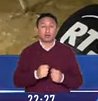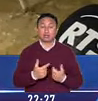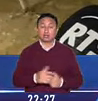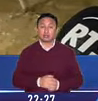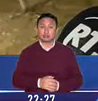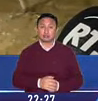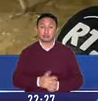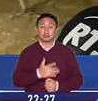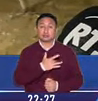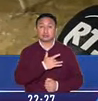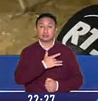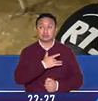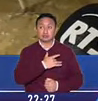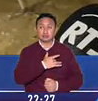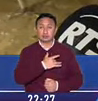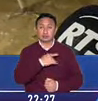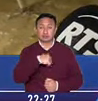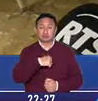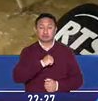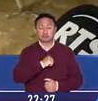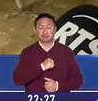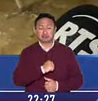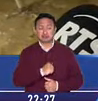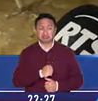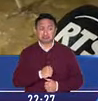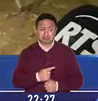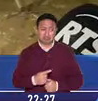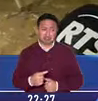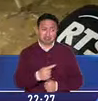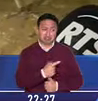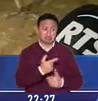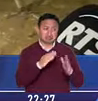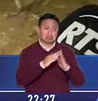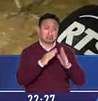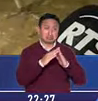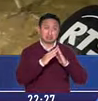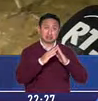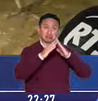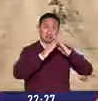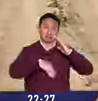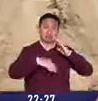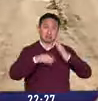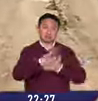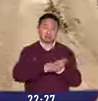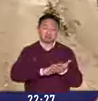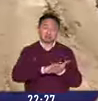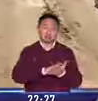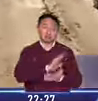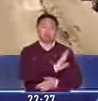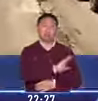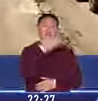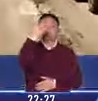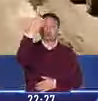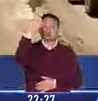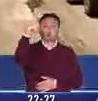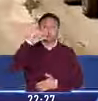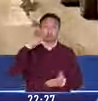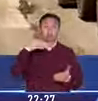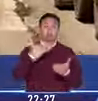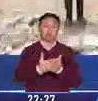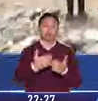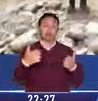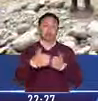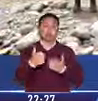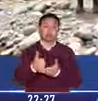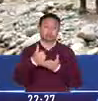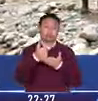nos sentimos tristes de ver de lo que nuestras cosas se pierden ahí. El alcalde del cantón llegó con maquinaria y ayuda